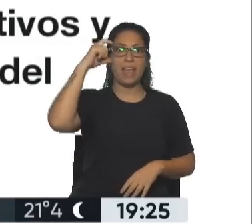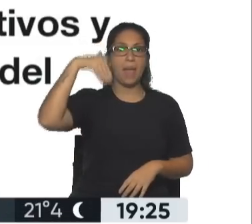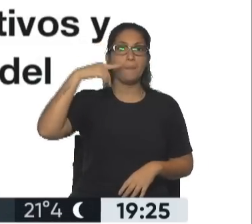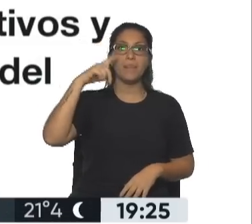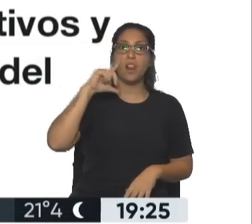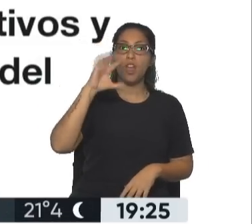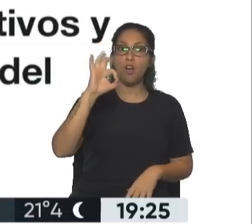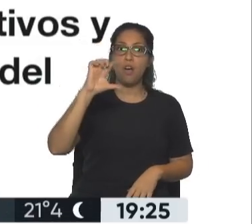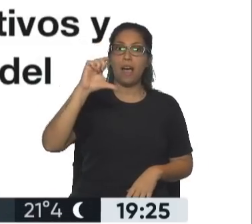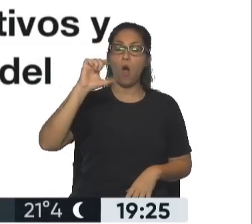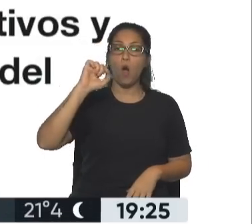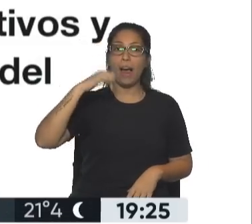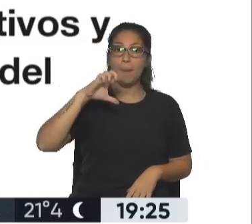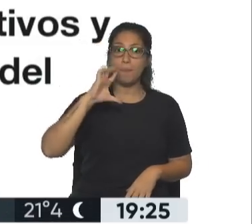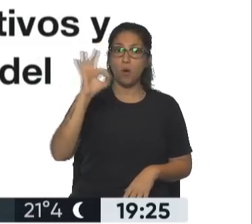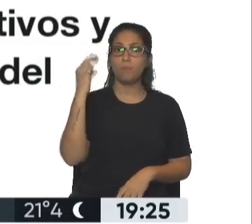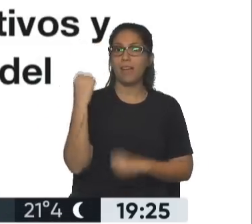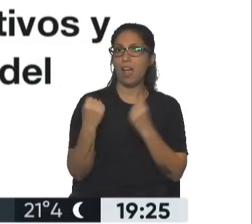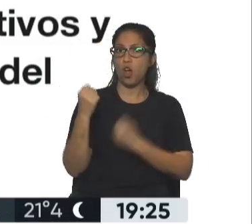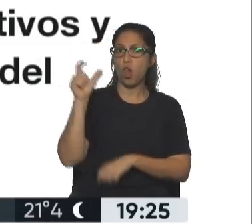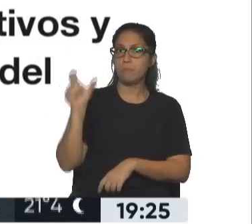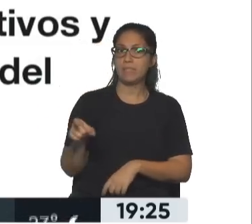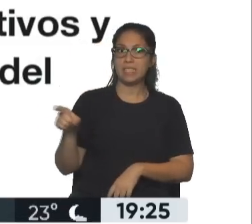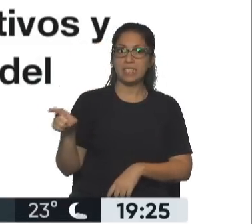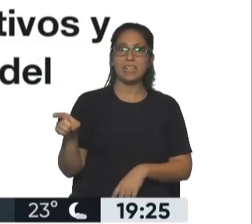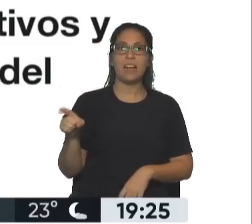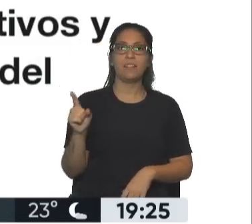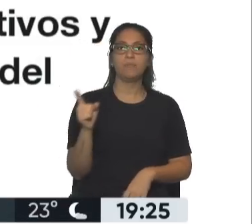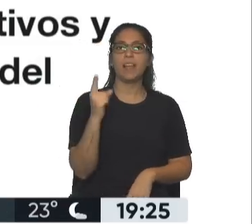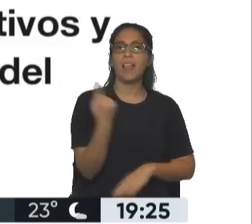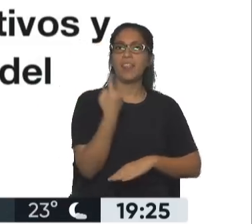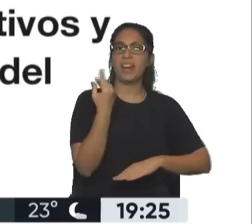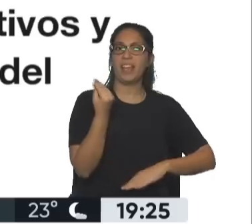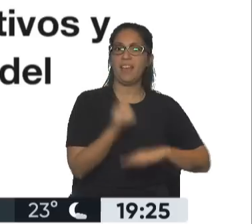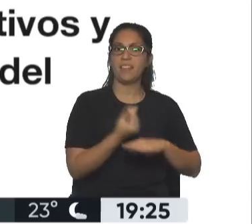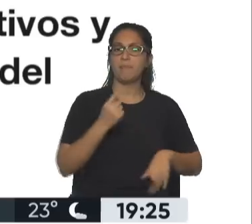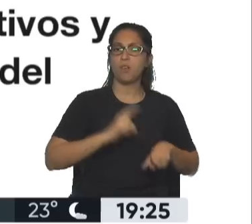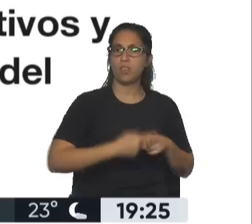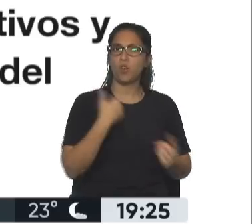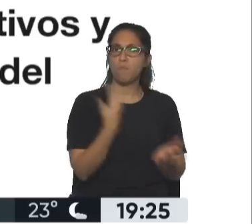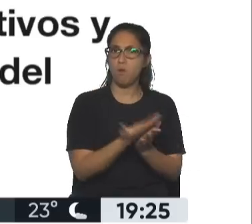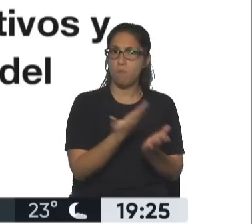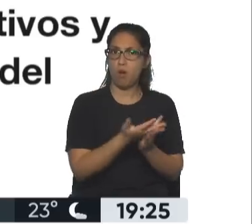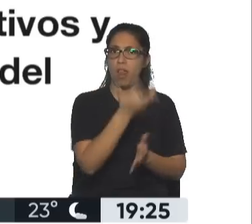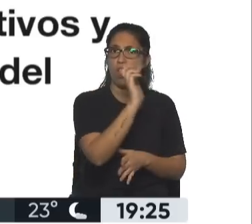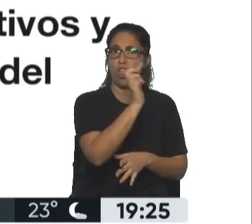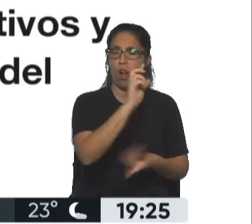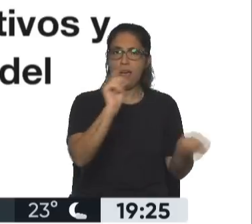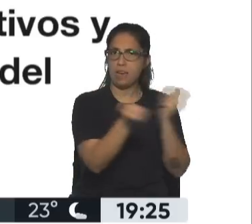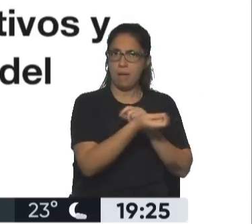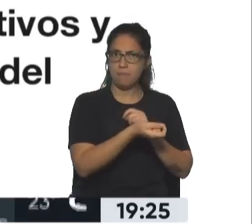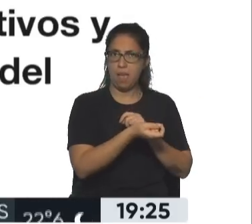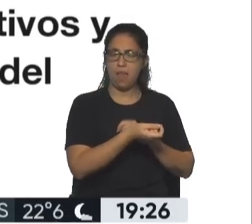Campo, es el economista que eligió el dirigente político para que está proponiendo la